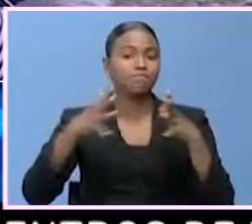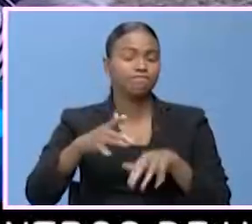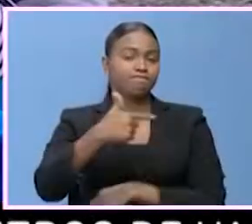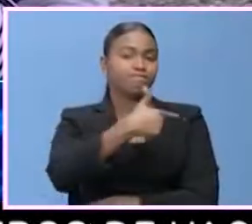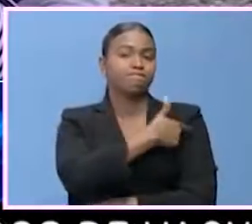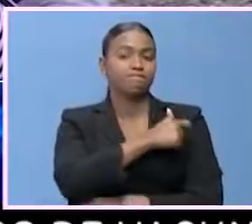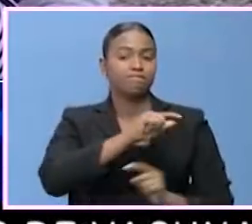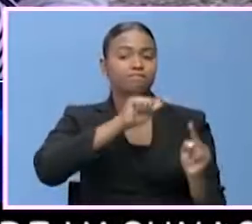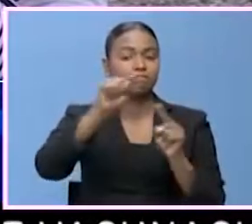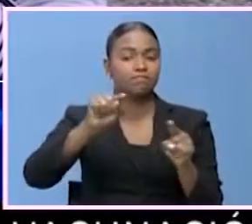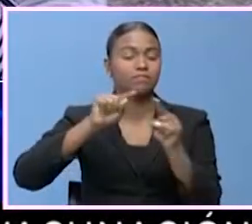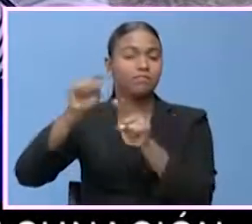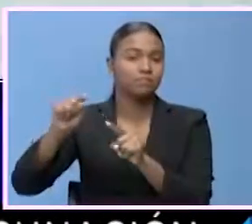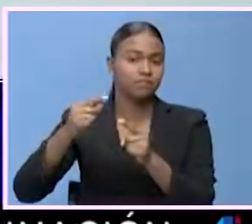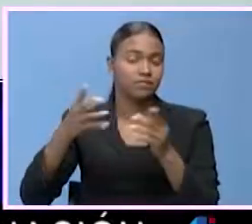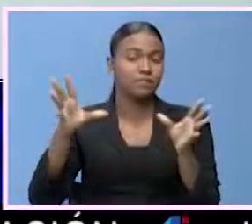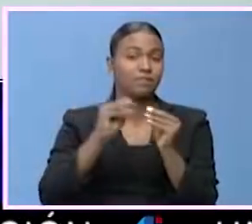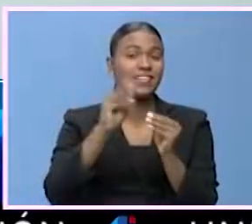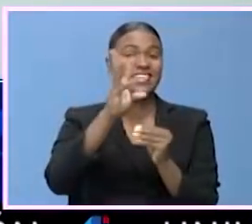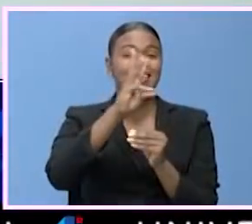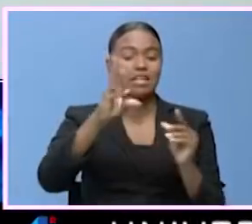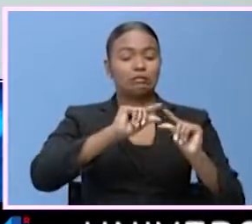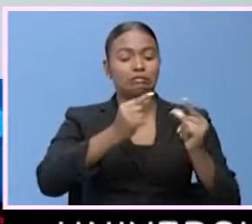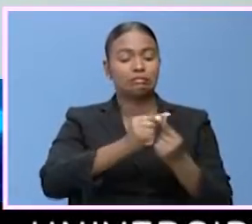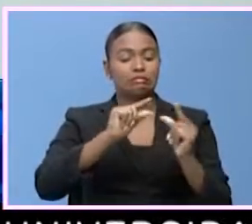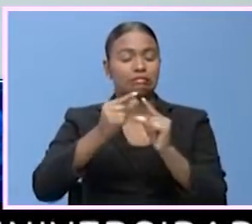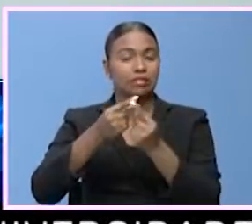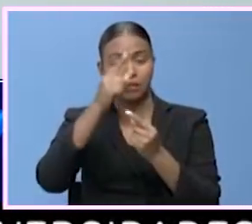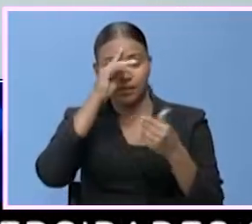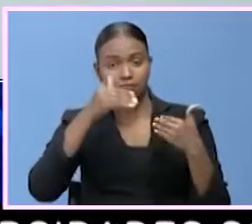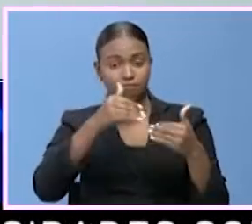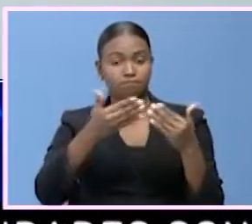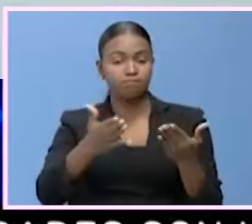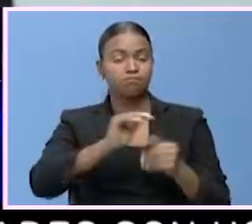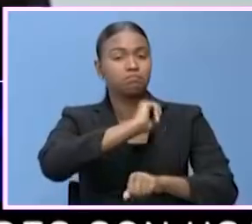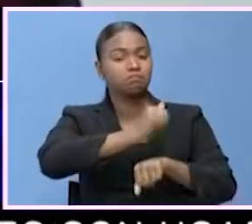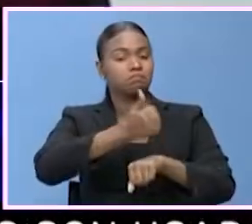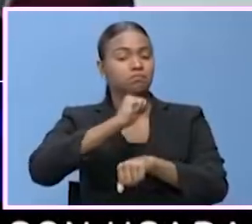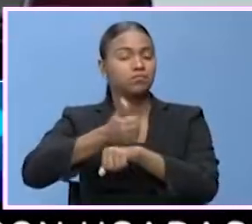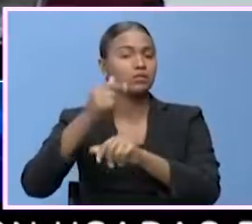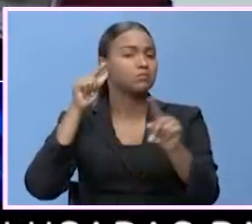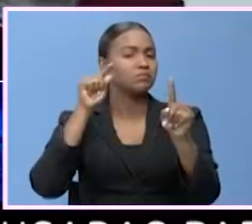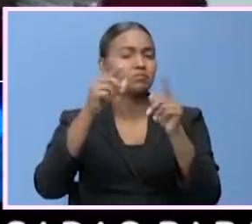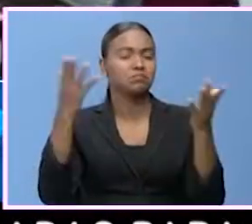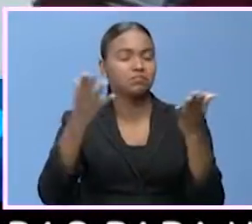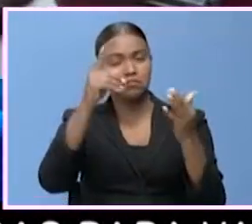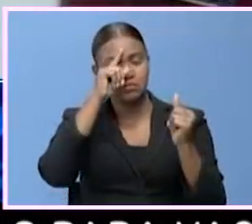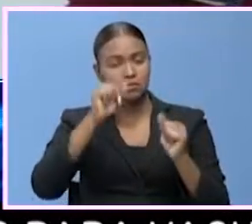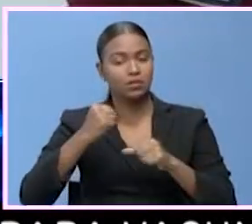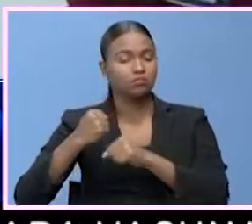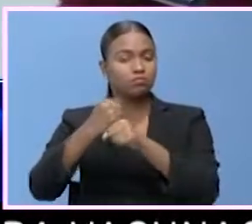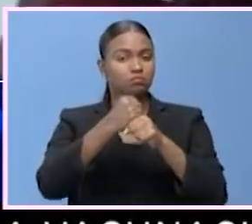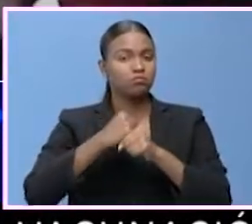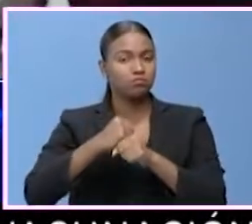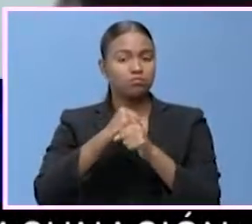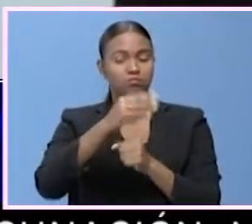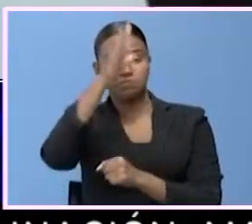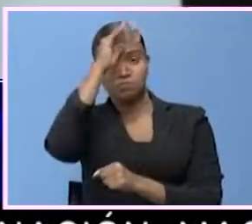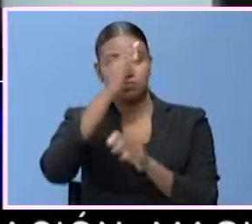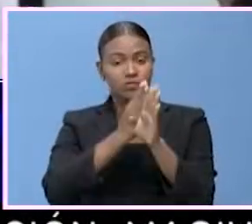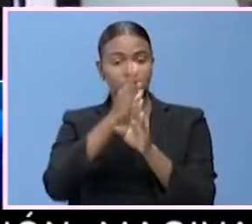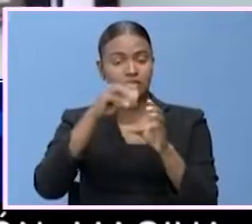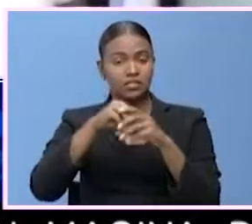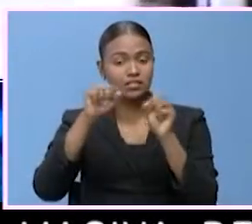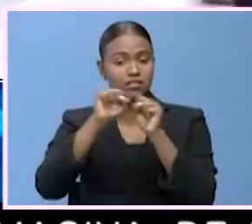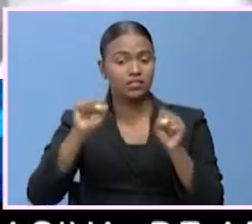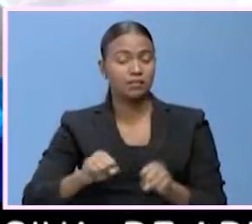han acudido a los más de 600 puestos de vacunación habilitados con el propósito de proteger la integridad del sistema